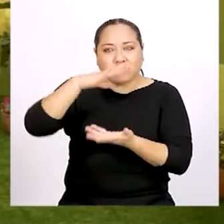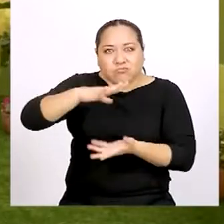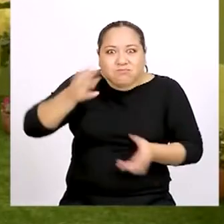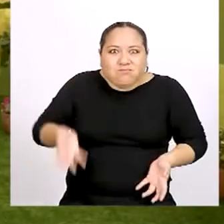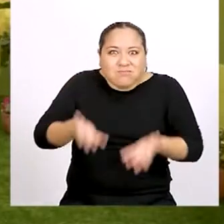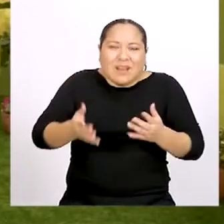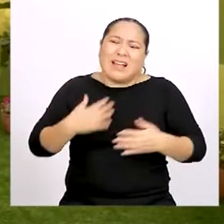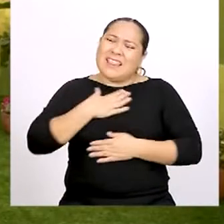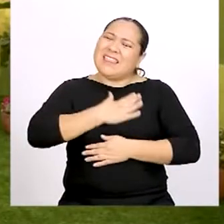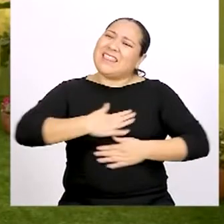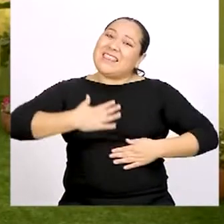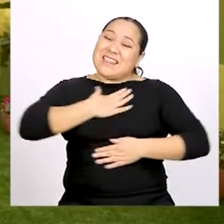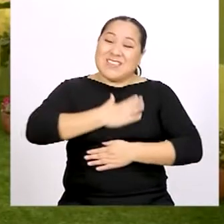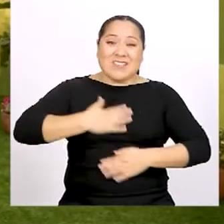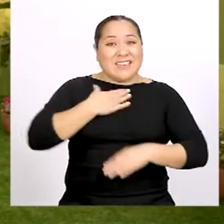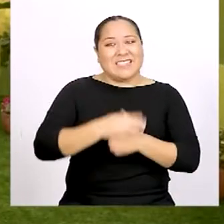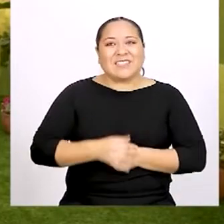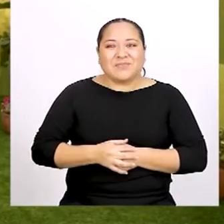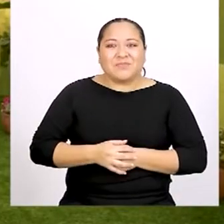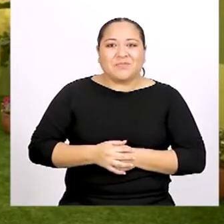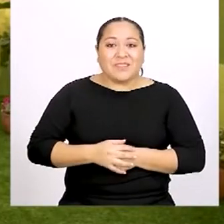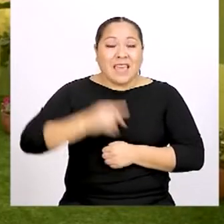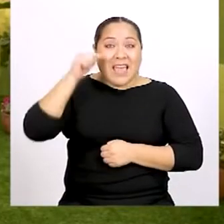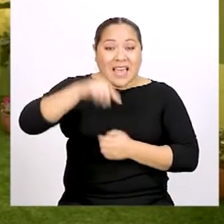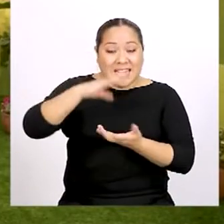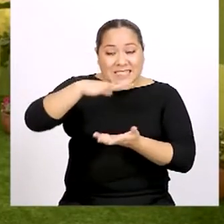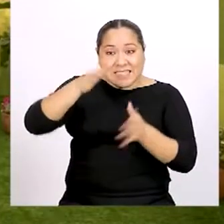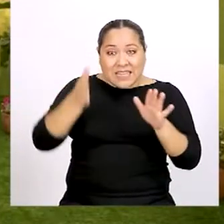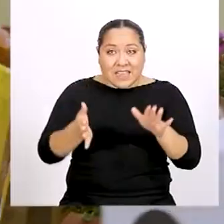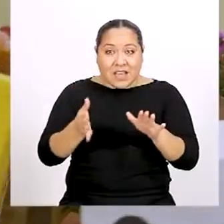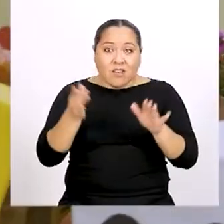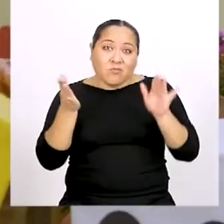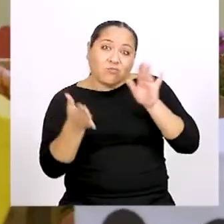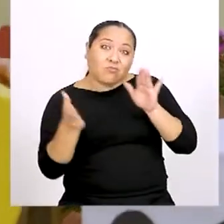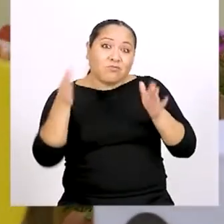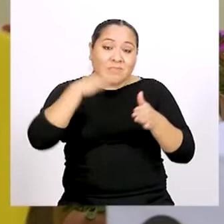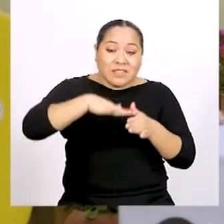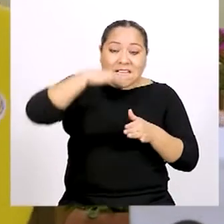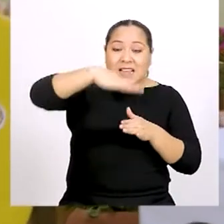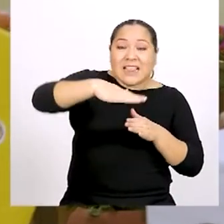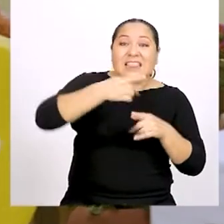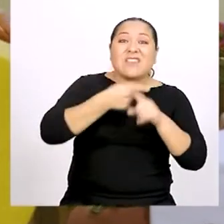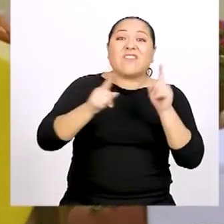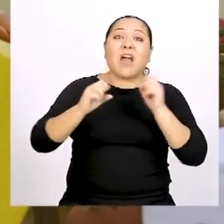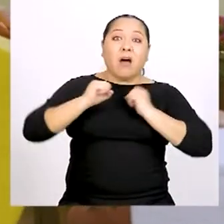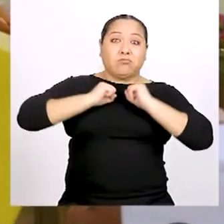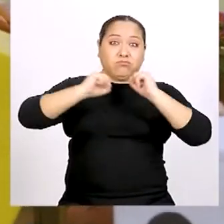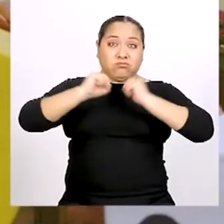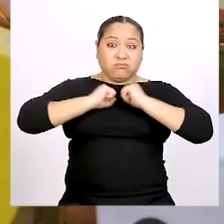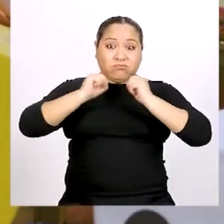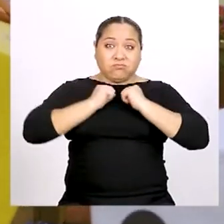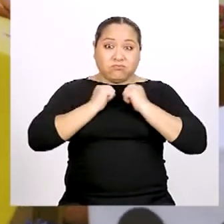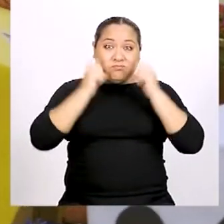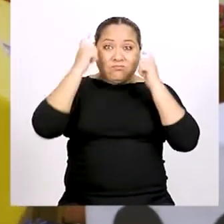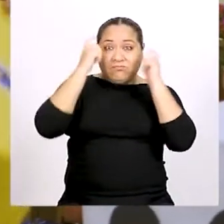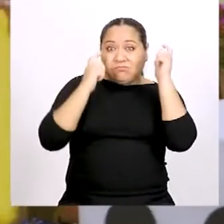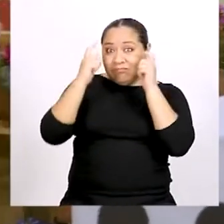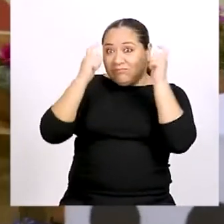juego con estos dados es muy divertido. Este dado tiene diferentes